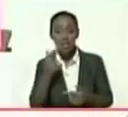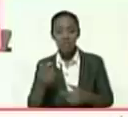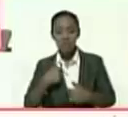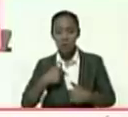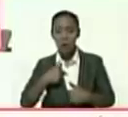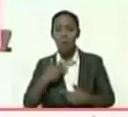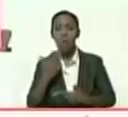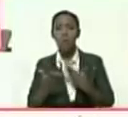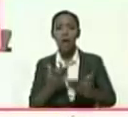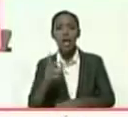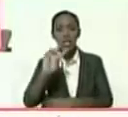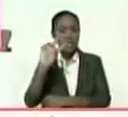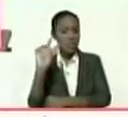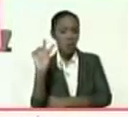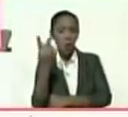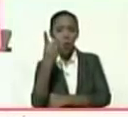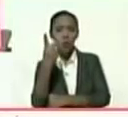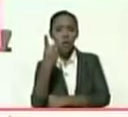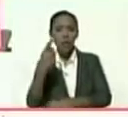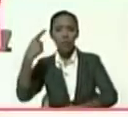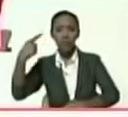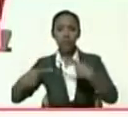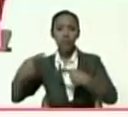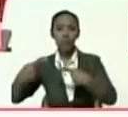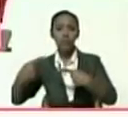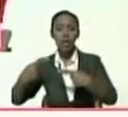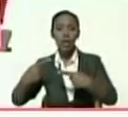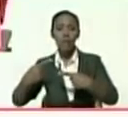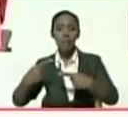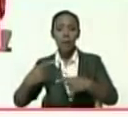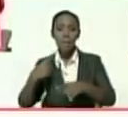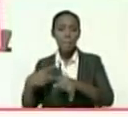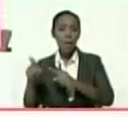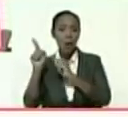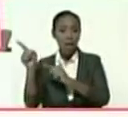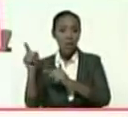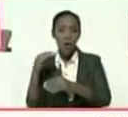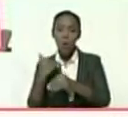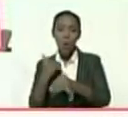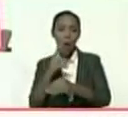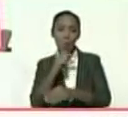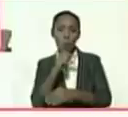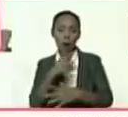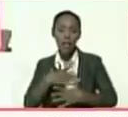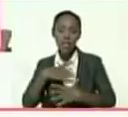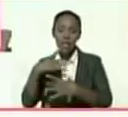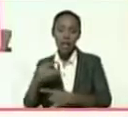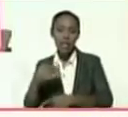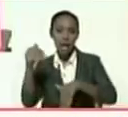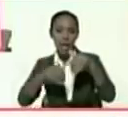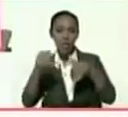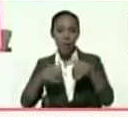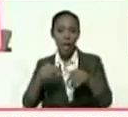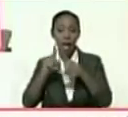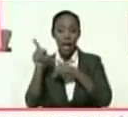a la segunda vuelta. A ellos no les interesan las elecciones. Y de ahí vienen las lecciones que hay que